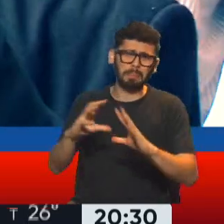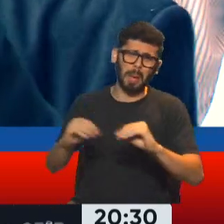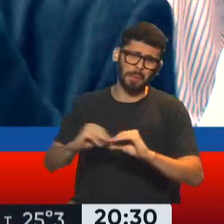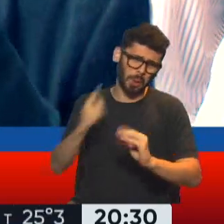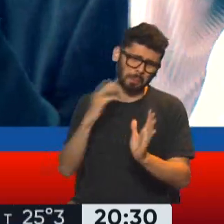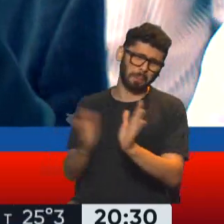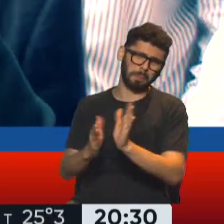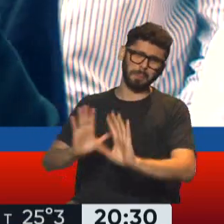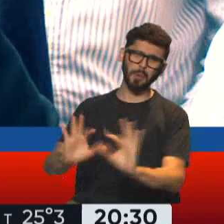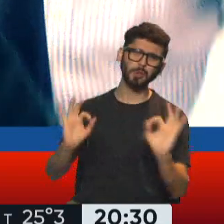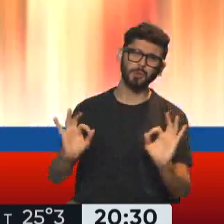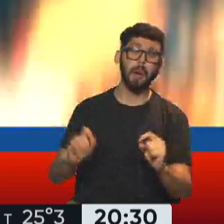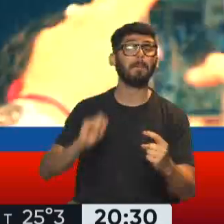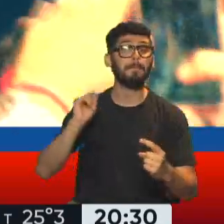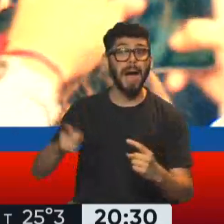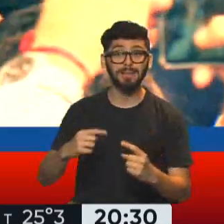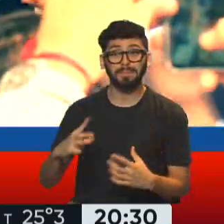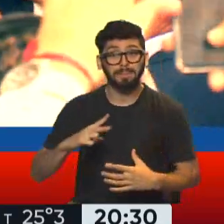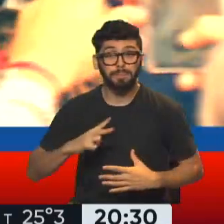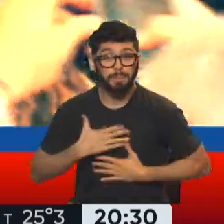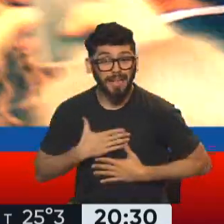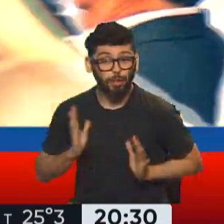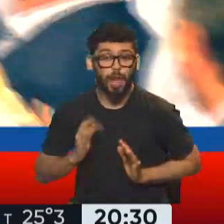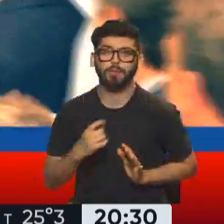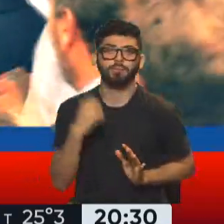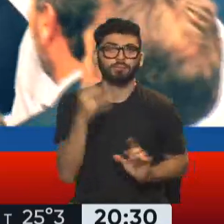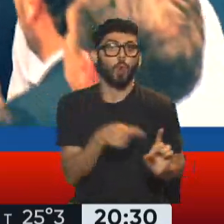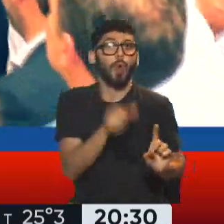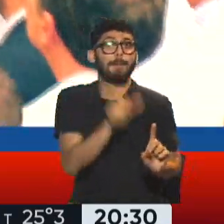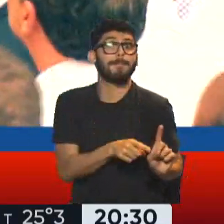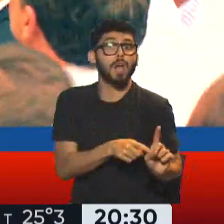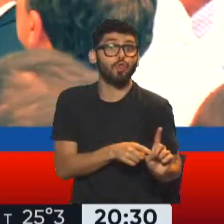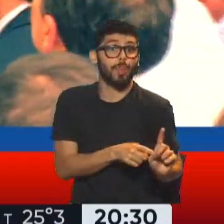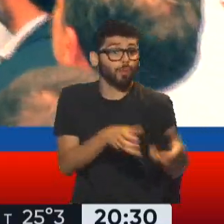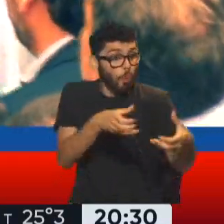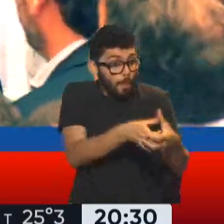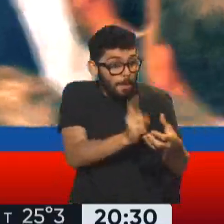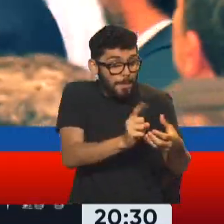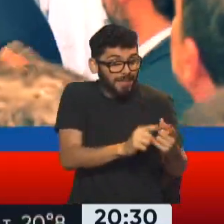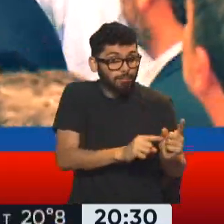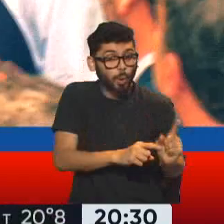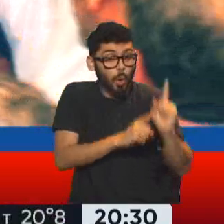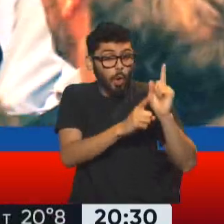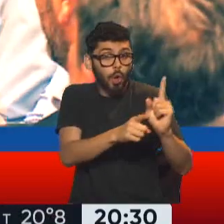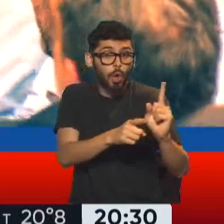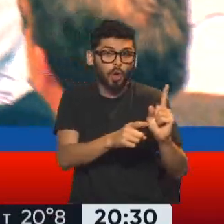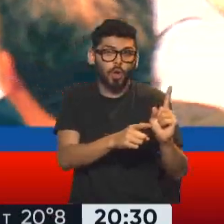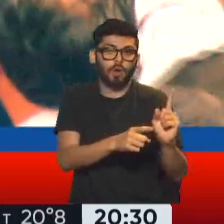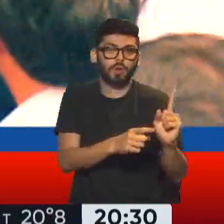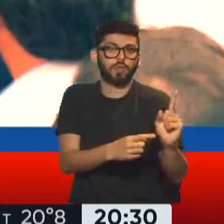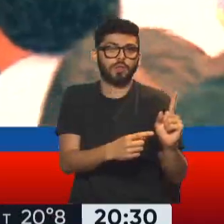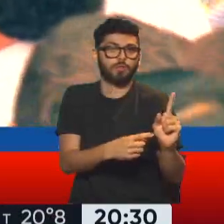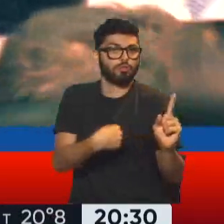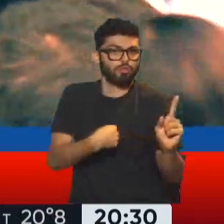y porque personalmente cuando a una persona se le imputa injustamente su mismo espacio político y un referente importante como Mauricio, yo decidí